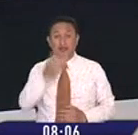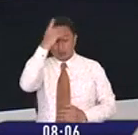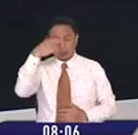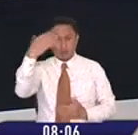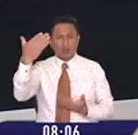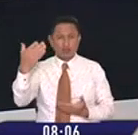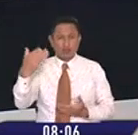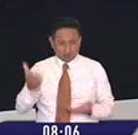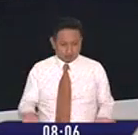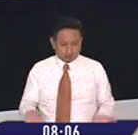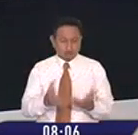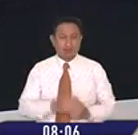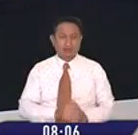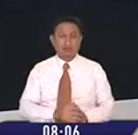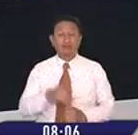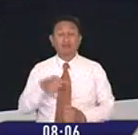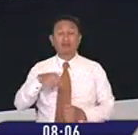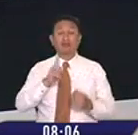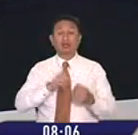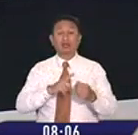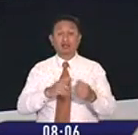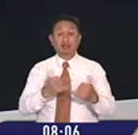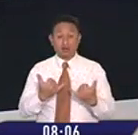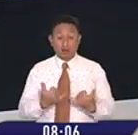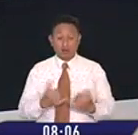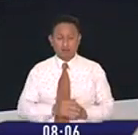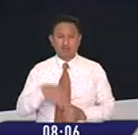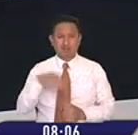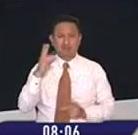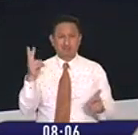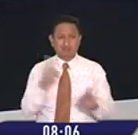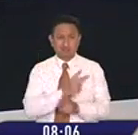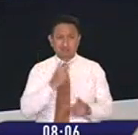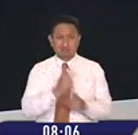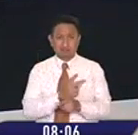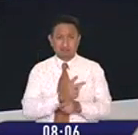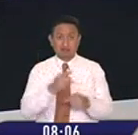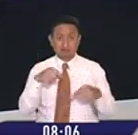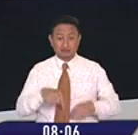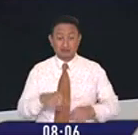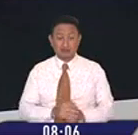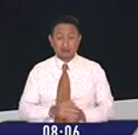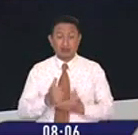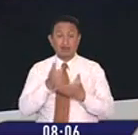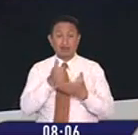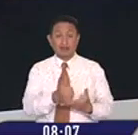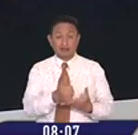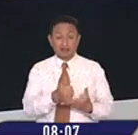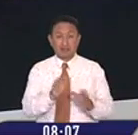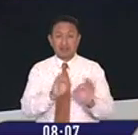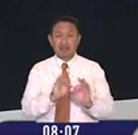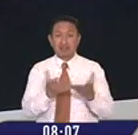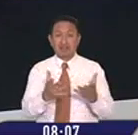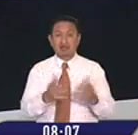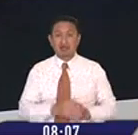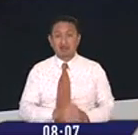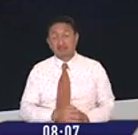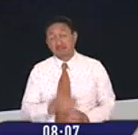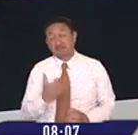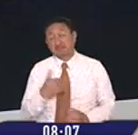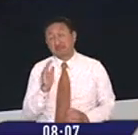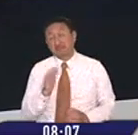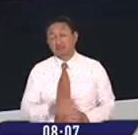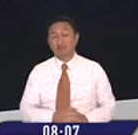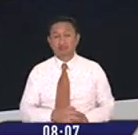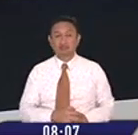política. Esta ciudad se está transformando en una de las más fuertes en delincuencia y no hacemos nada. Más